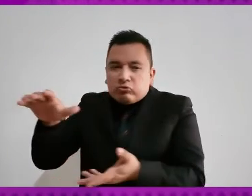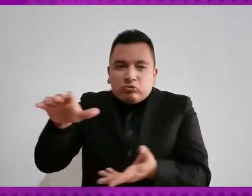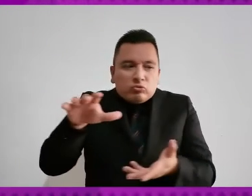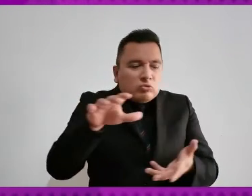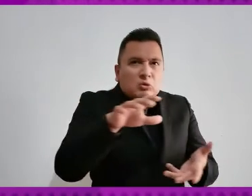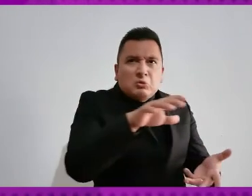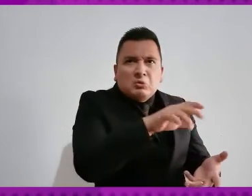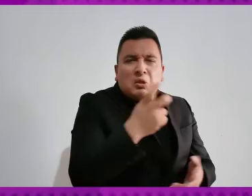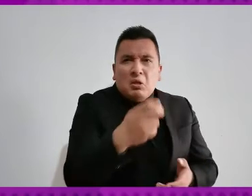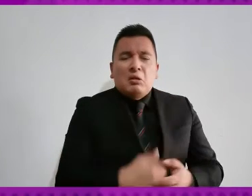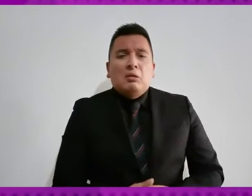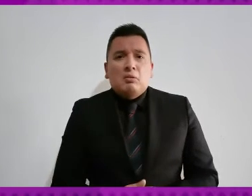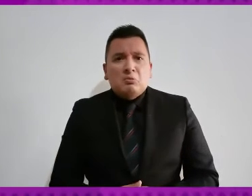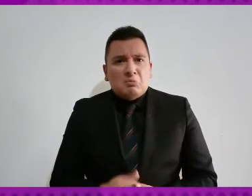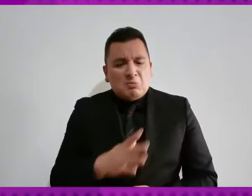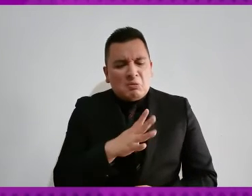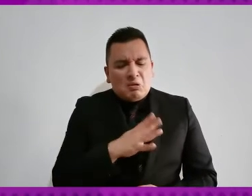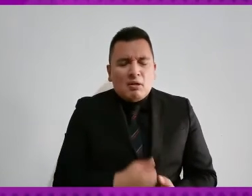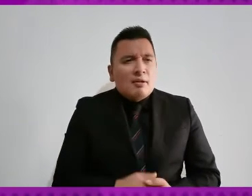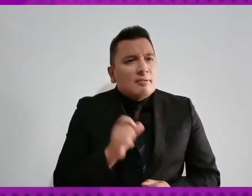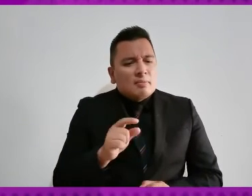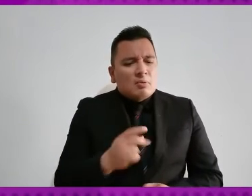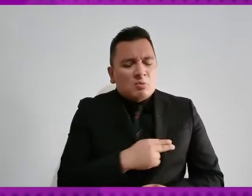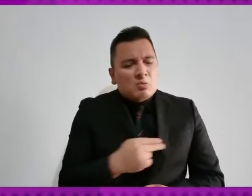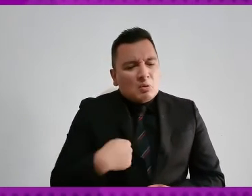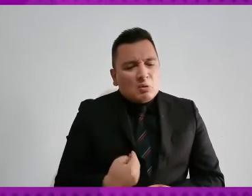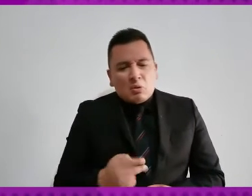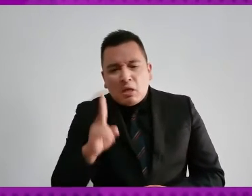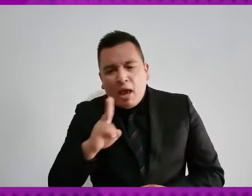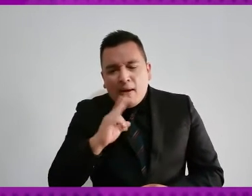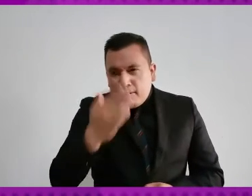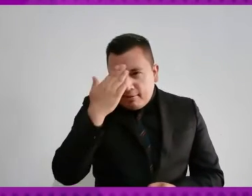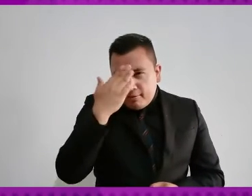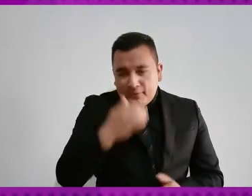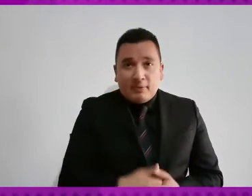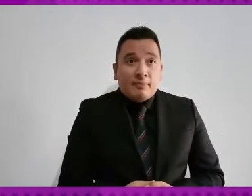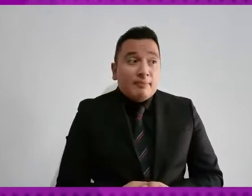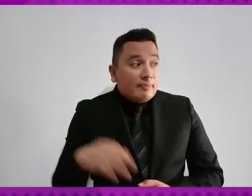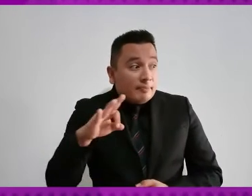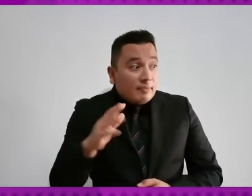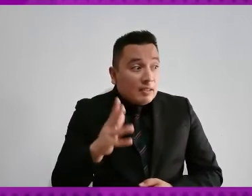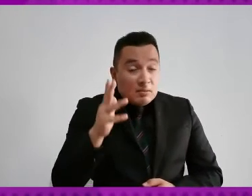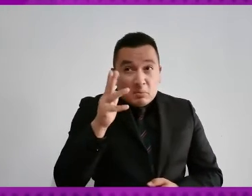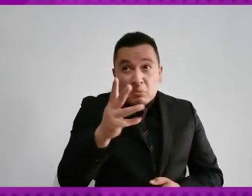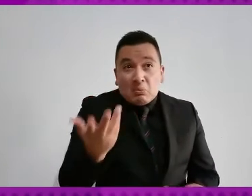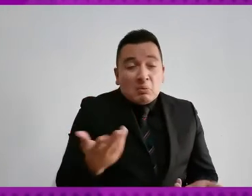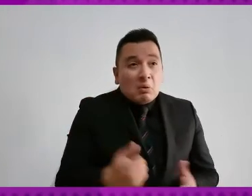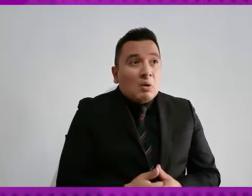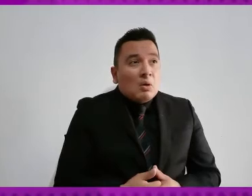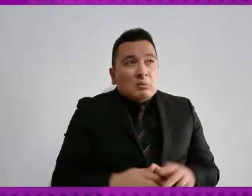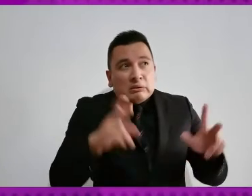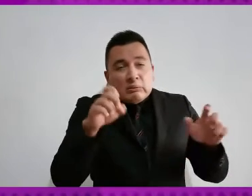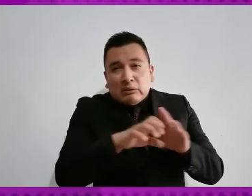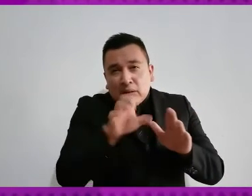electorales. Entonces, eso sin duda también tendremos que ir explorando. Si en algún momento el tema de